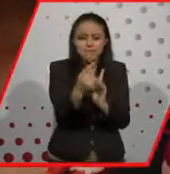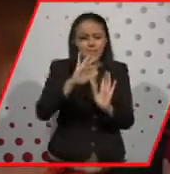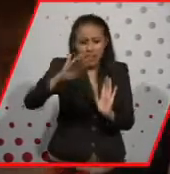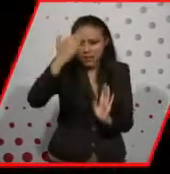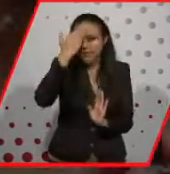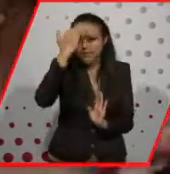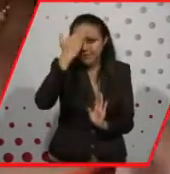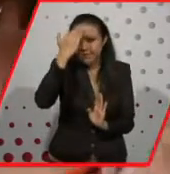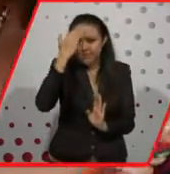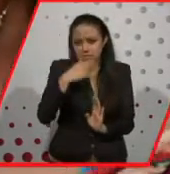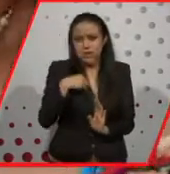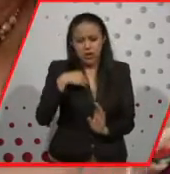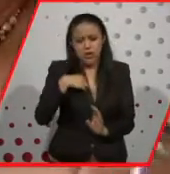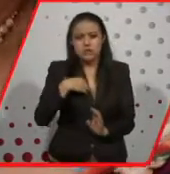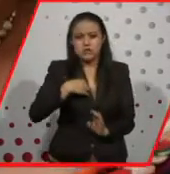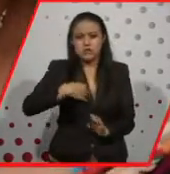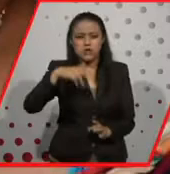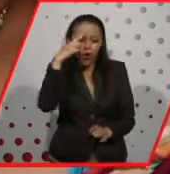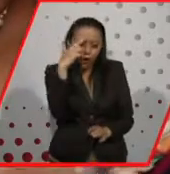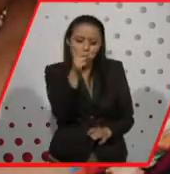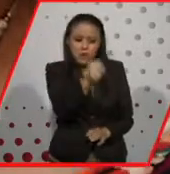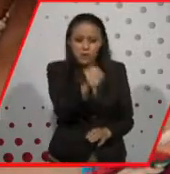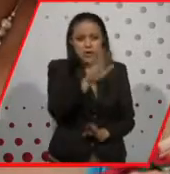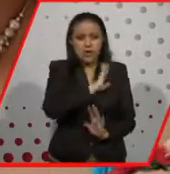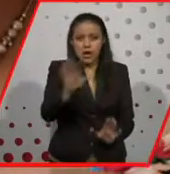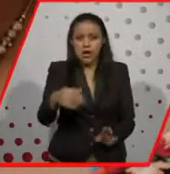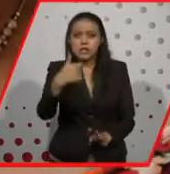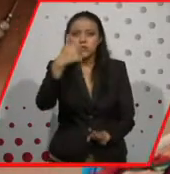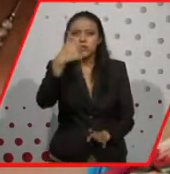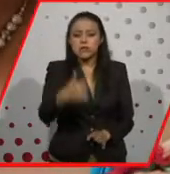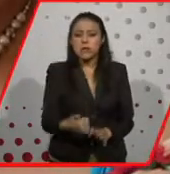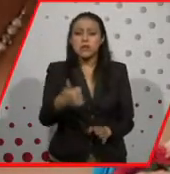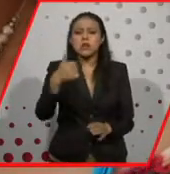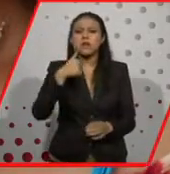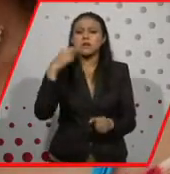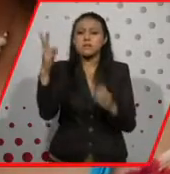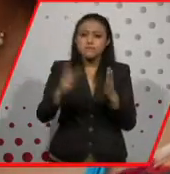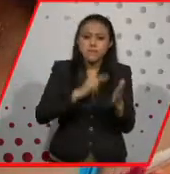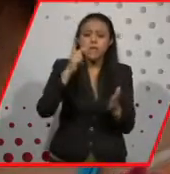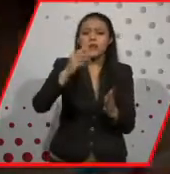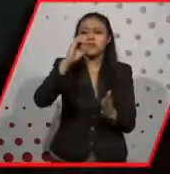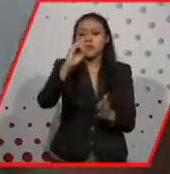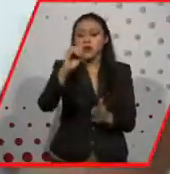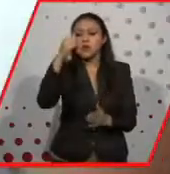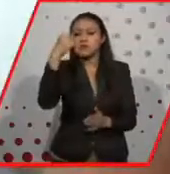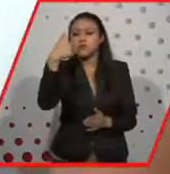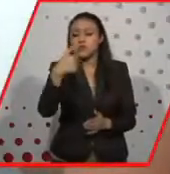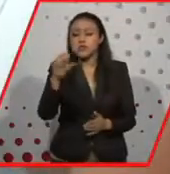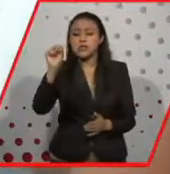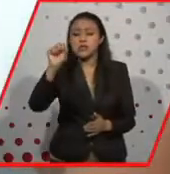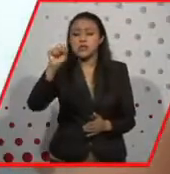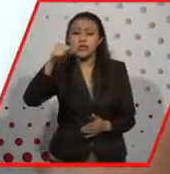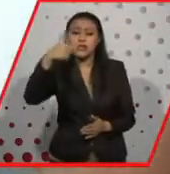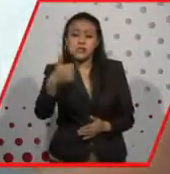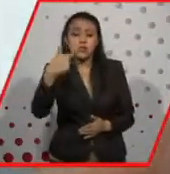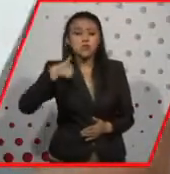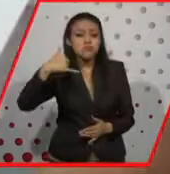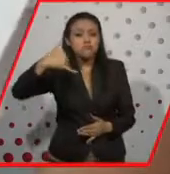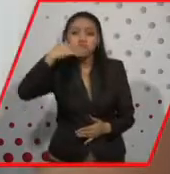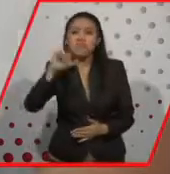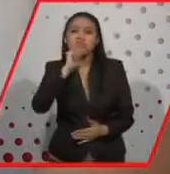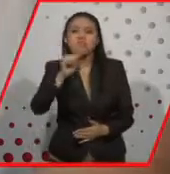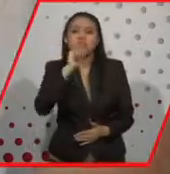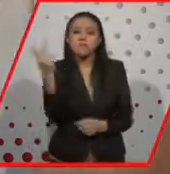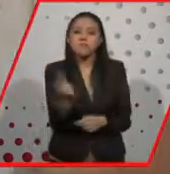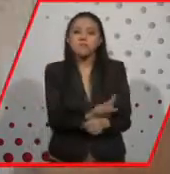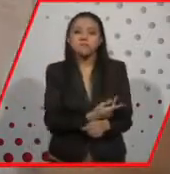vista nada más. Hablé 6 veces al 066 y no acudieron. Por la situación inició una carpeta de